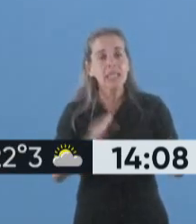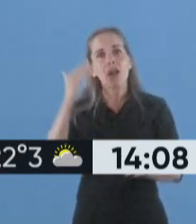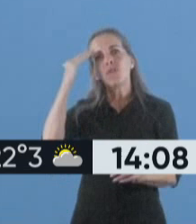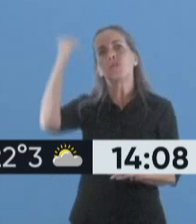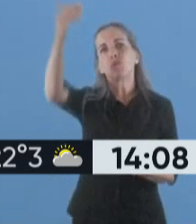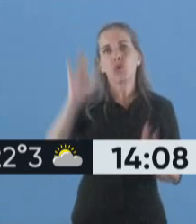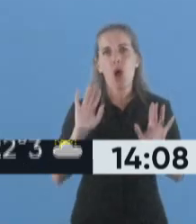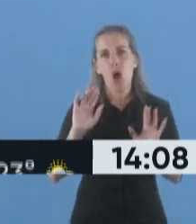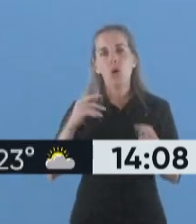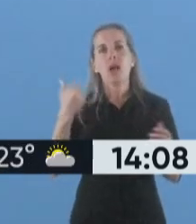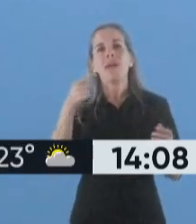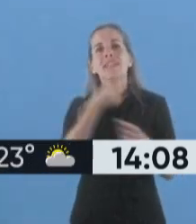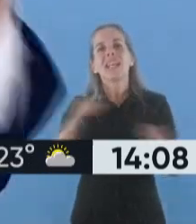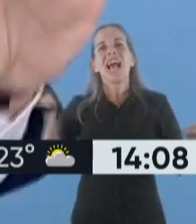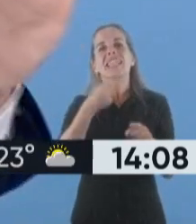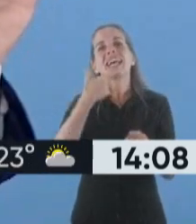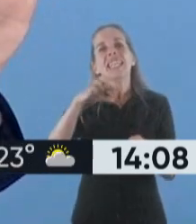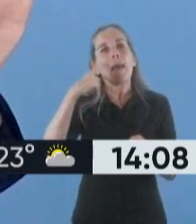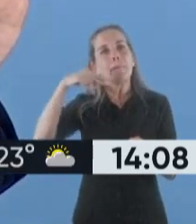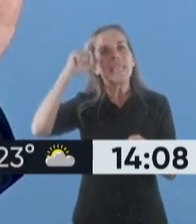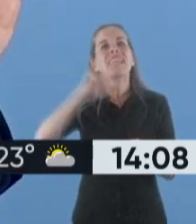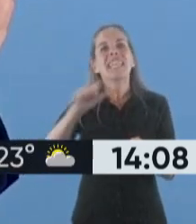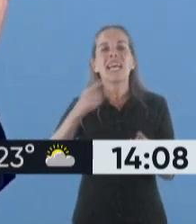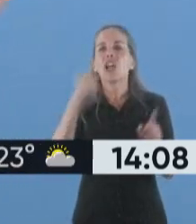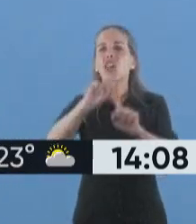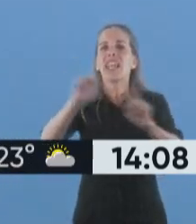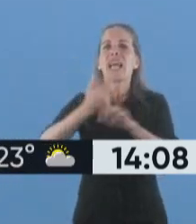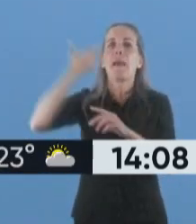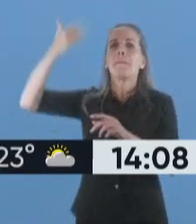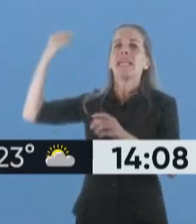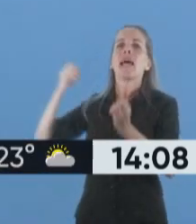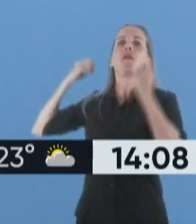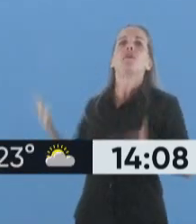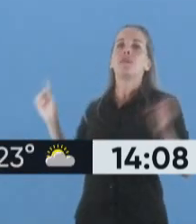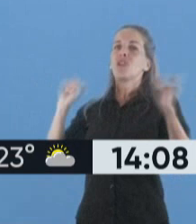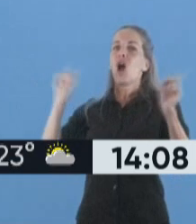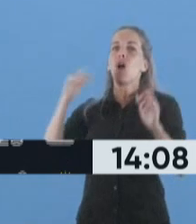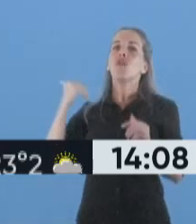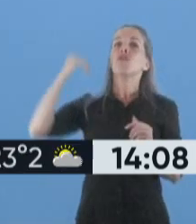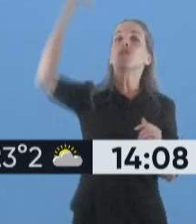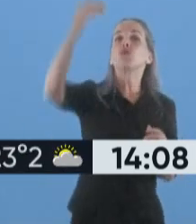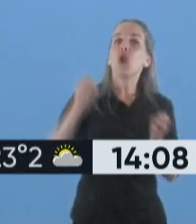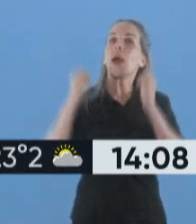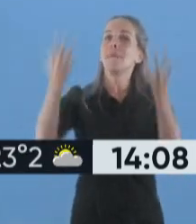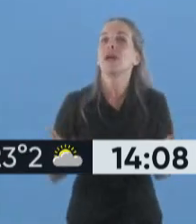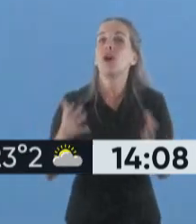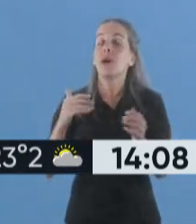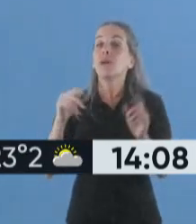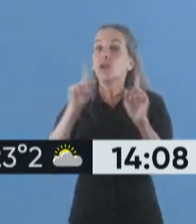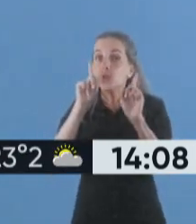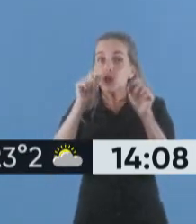alguna vez dijo Spinetta, no me digan que todo tiempo pasado fue mejor, mañana es mejor. Y el mañana lo estamos haciendo